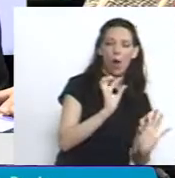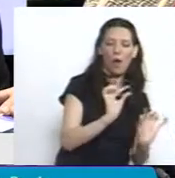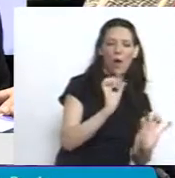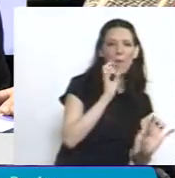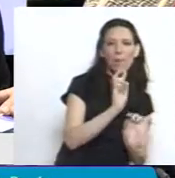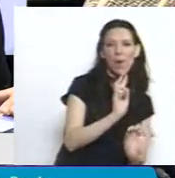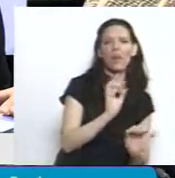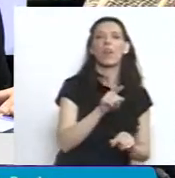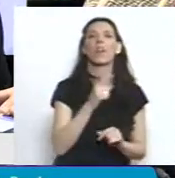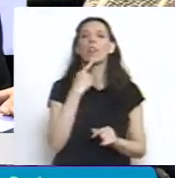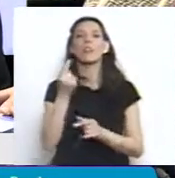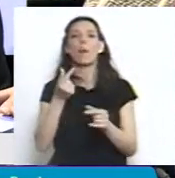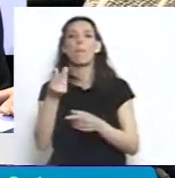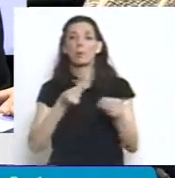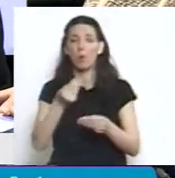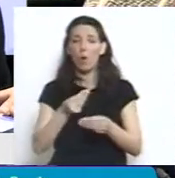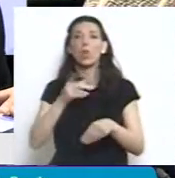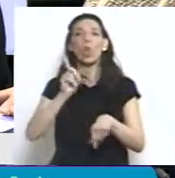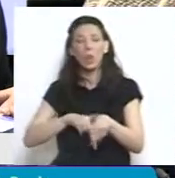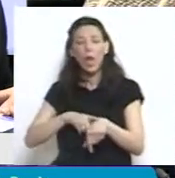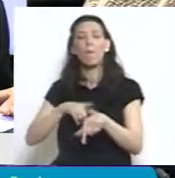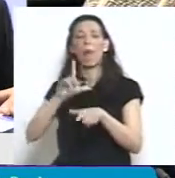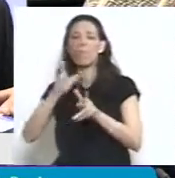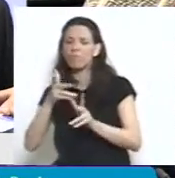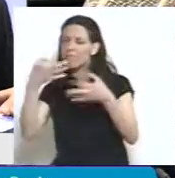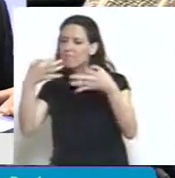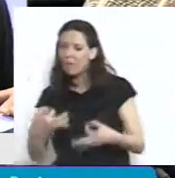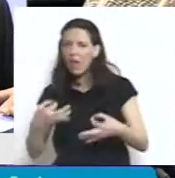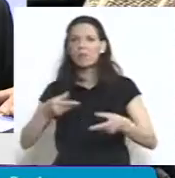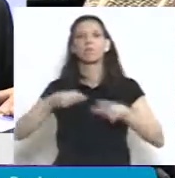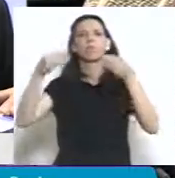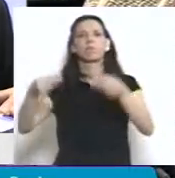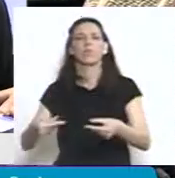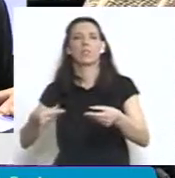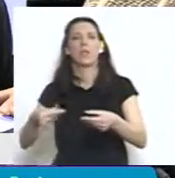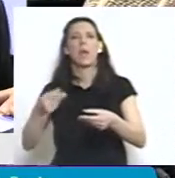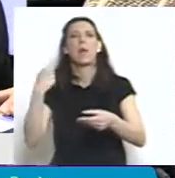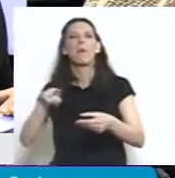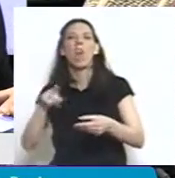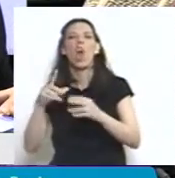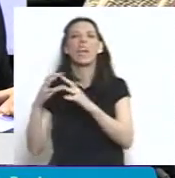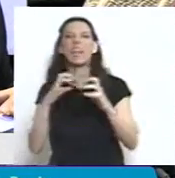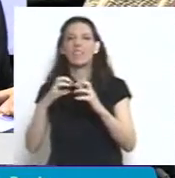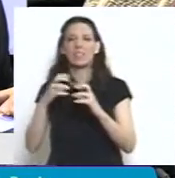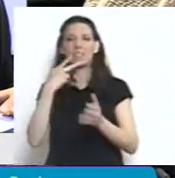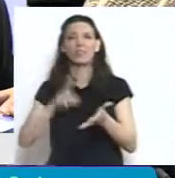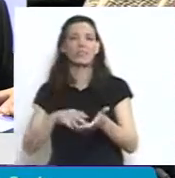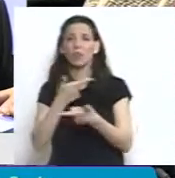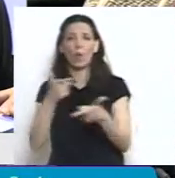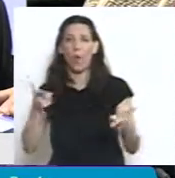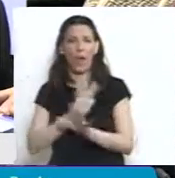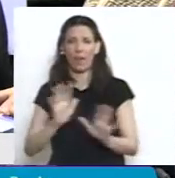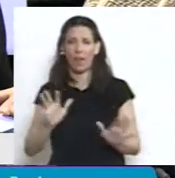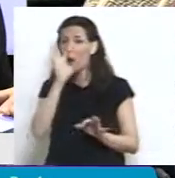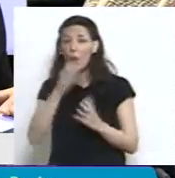el presupuesto se presente en tiempo y forma, se trate y no hayamos tenido nunca una crisis fiscal. Tampoco hemos